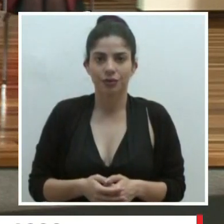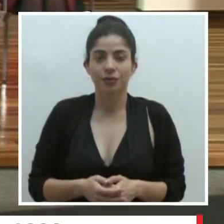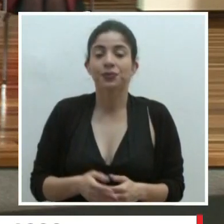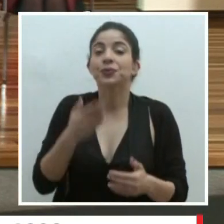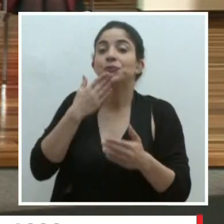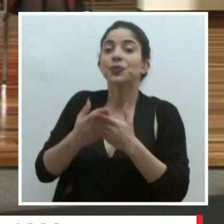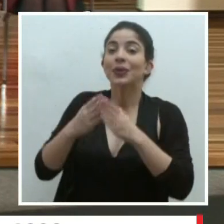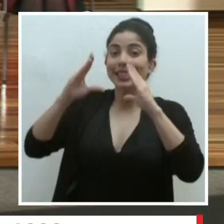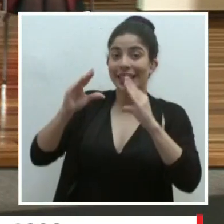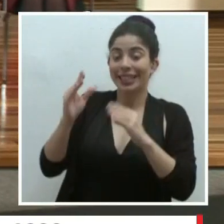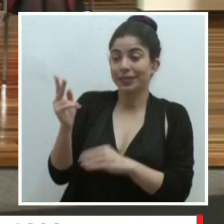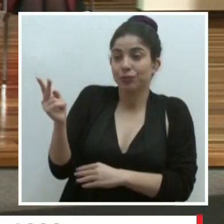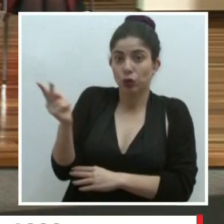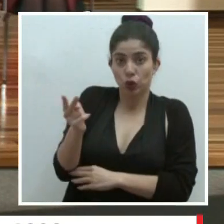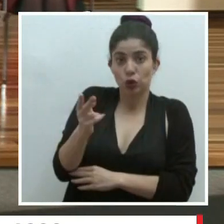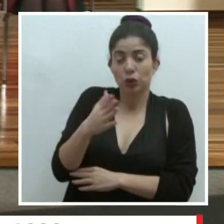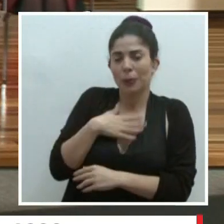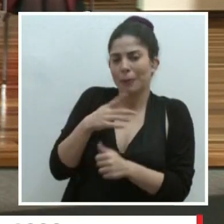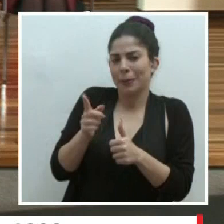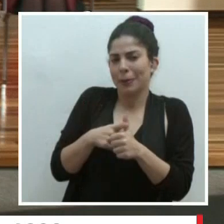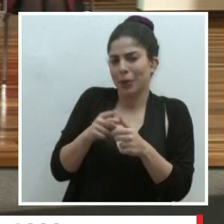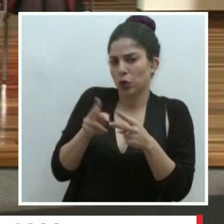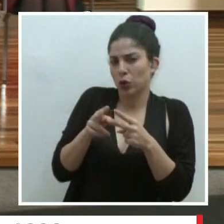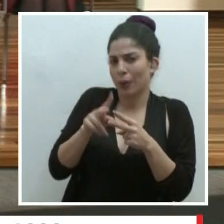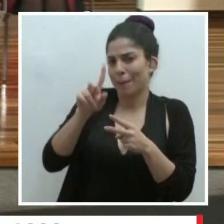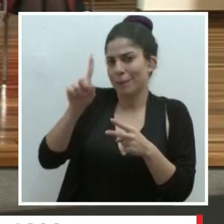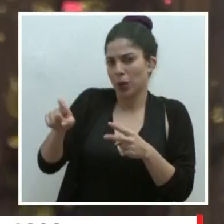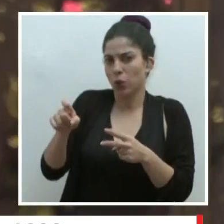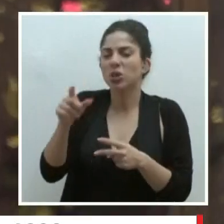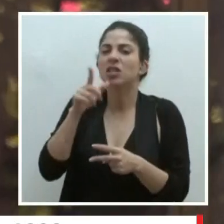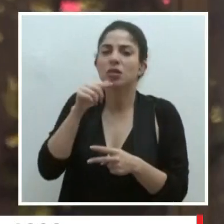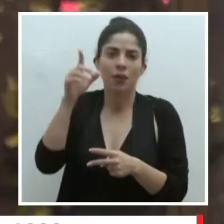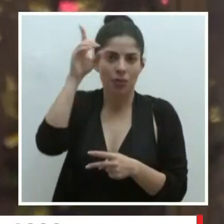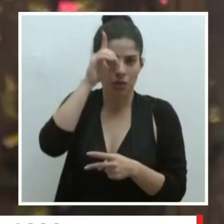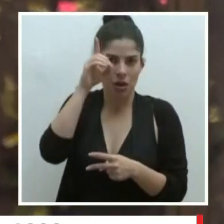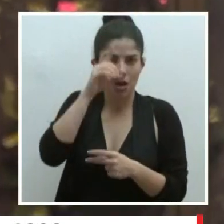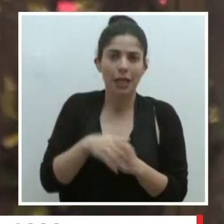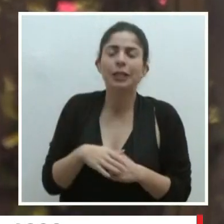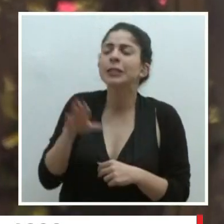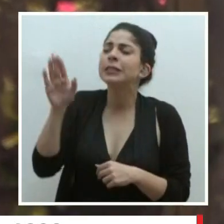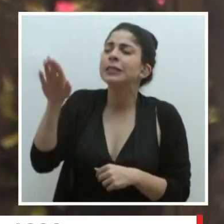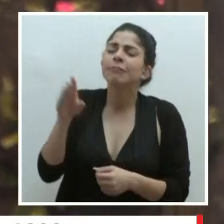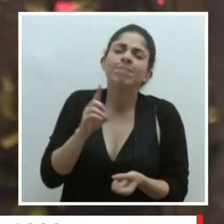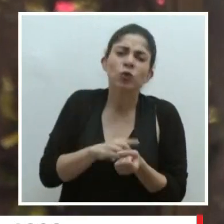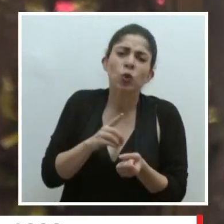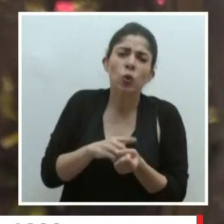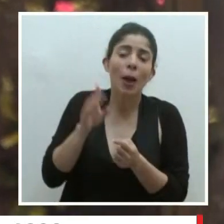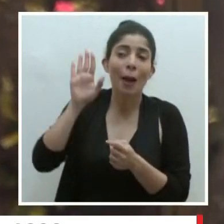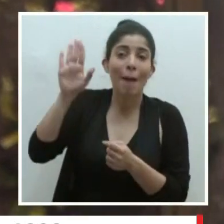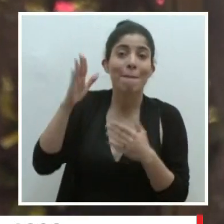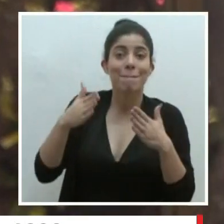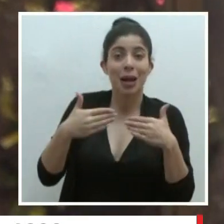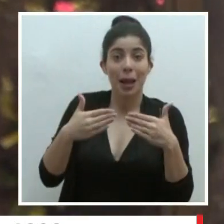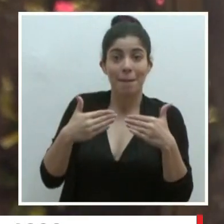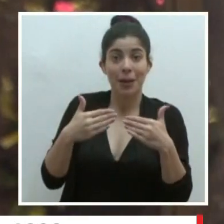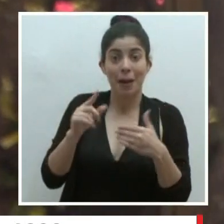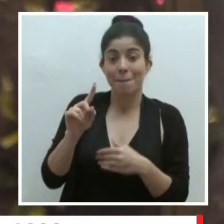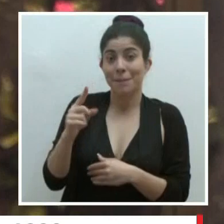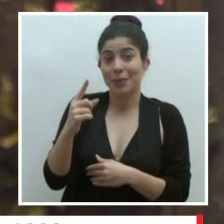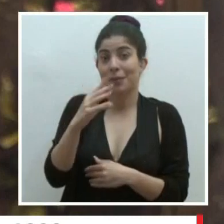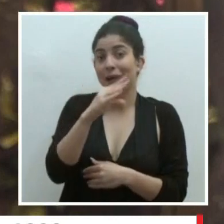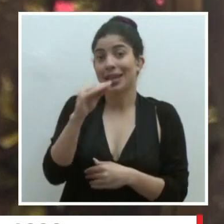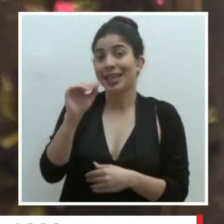Muy buenas tardes para los dos. Mis primeras 2 consultas para el doctor Daniel Salas. Doctor, en Panamá, el 1 y el